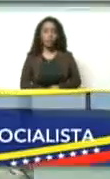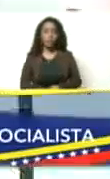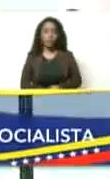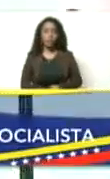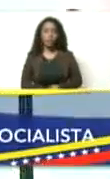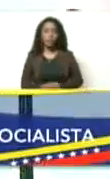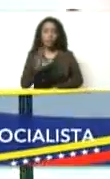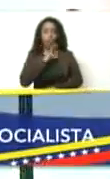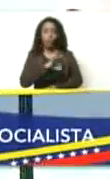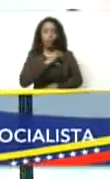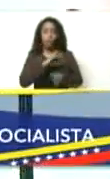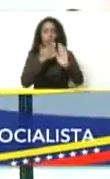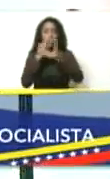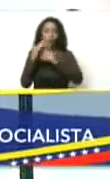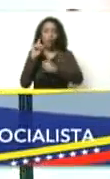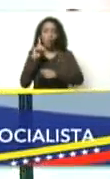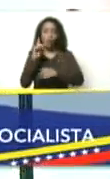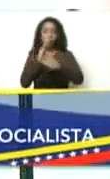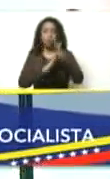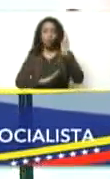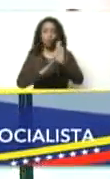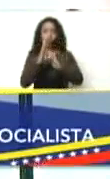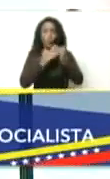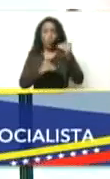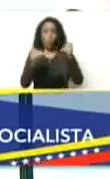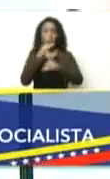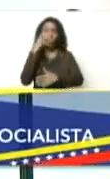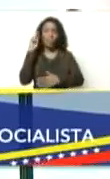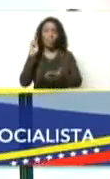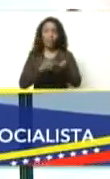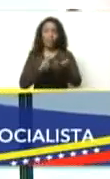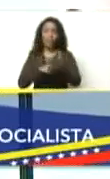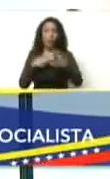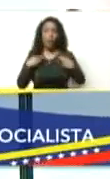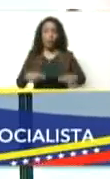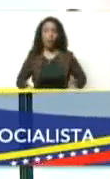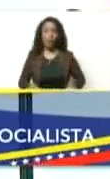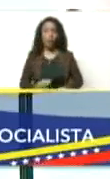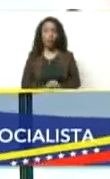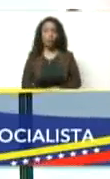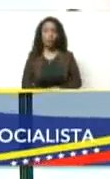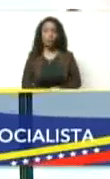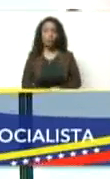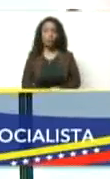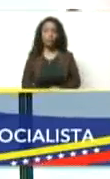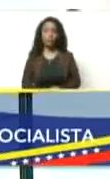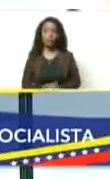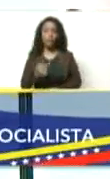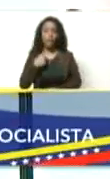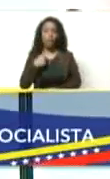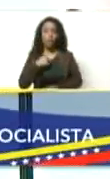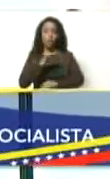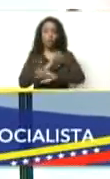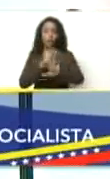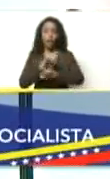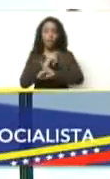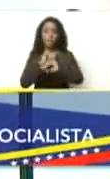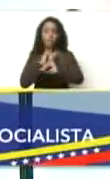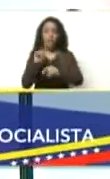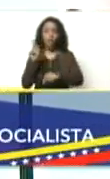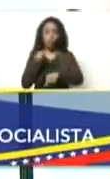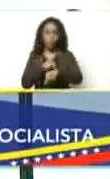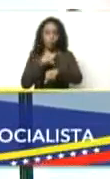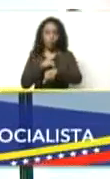del socialismo como una sociedad superior, verdaderamente humana, verdaderamente humana. Y yo ya para finalizar estos